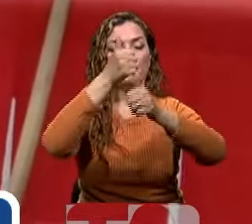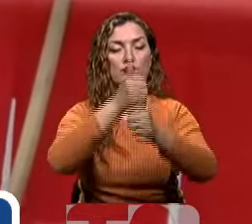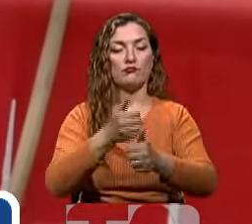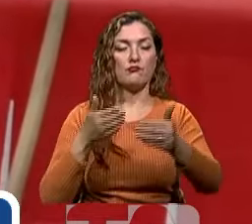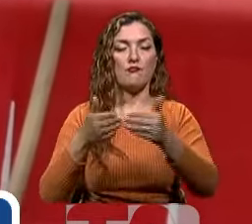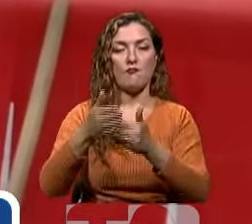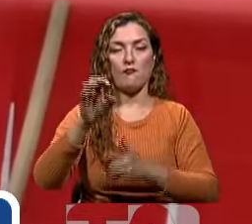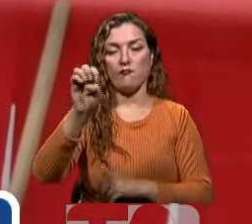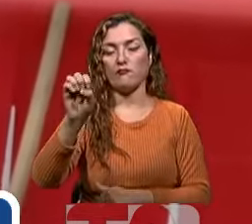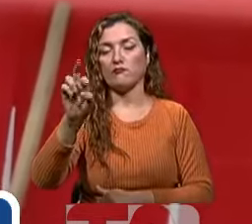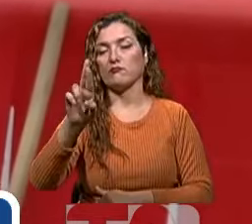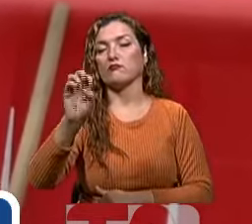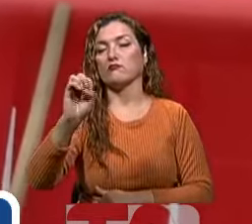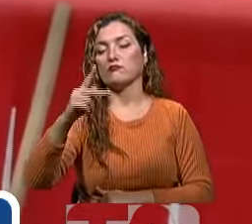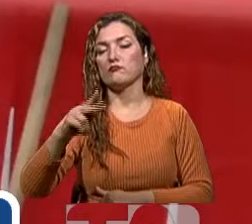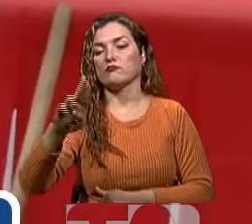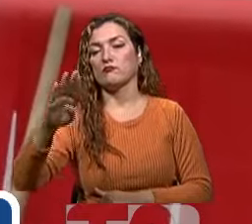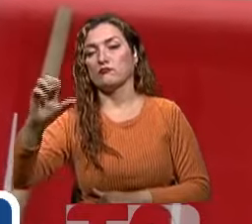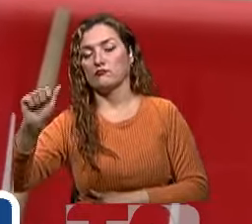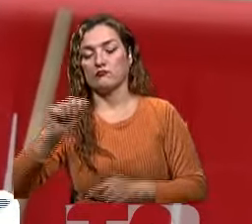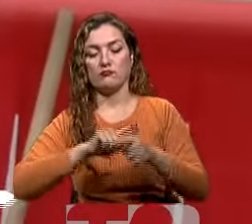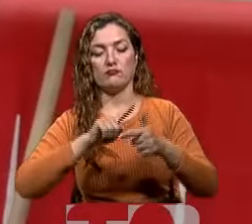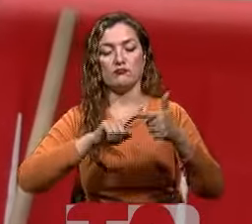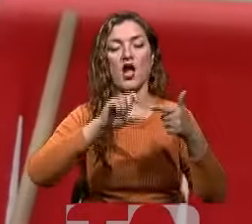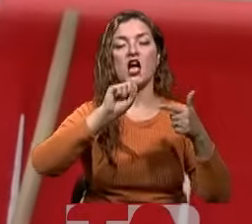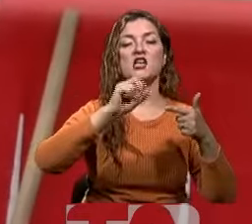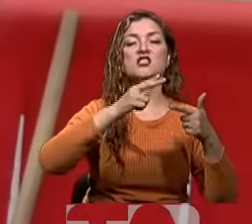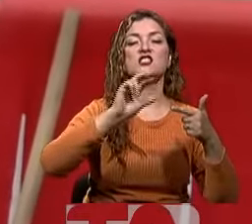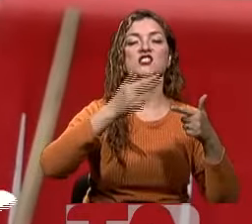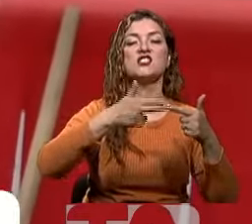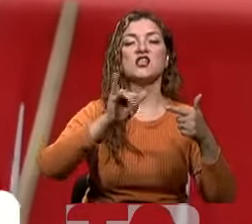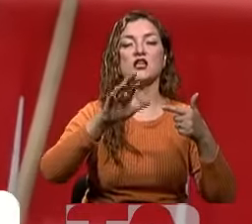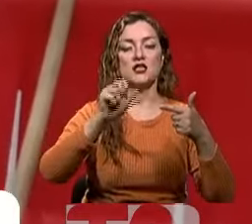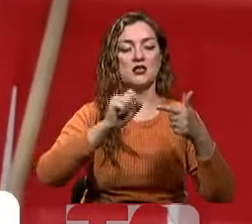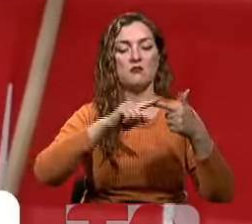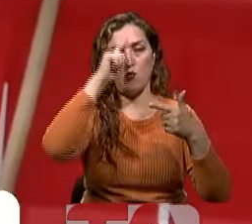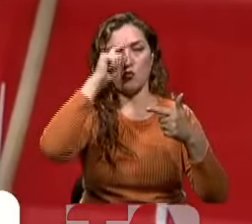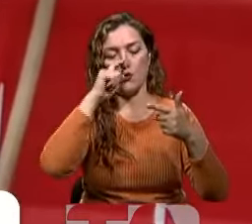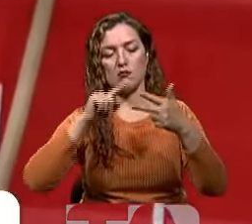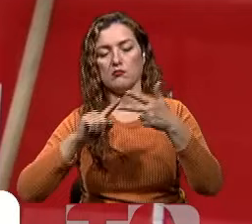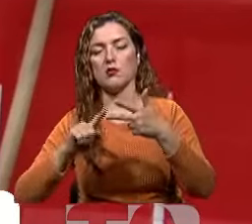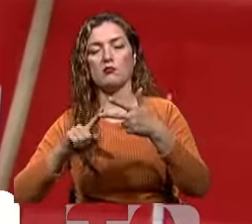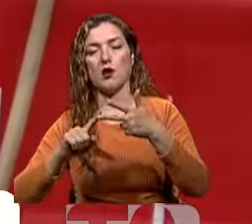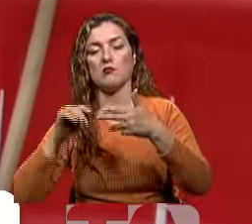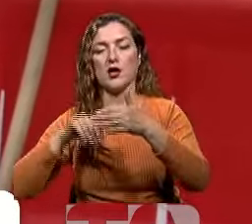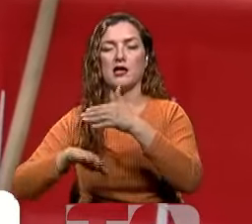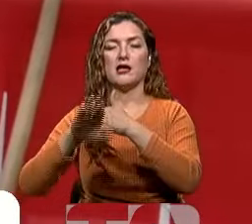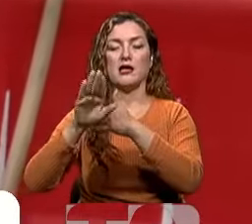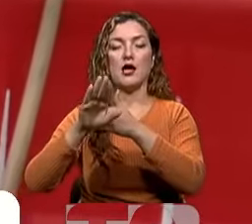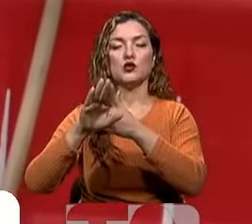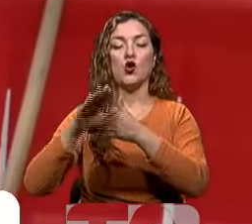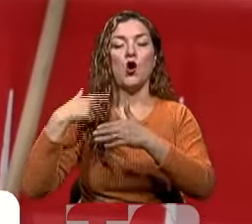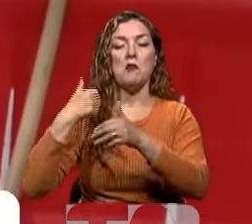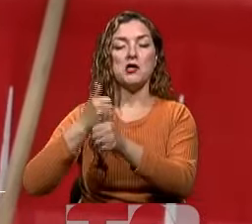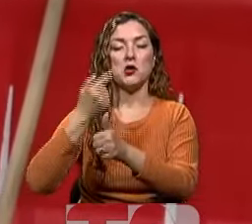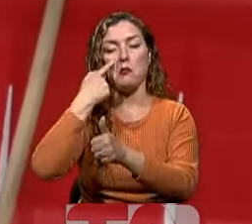y República, en la Chiris y Portugal, y también en la Chiris y República del Salvador, que es el ingreso al Jardín Botánico, para que tengan